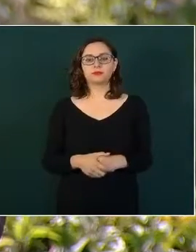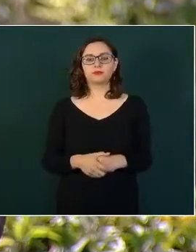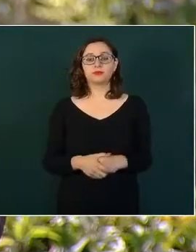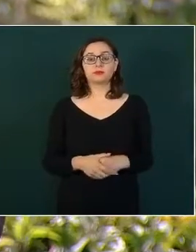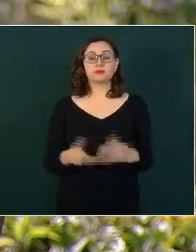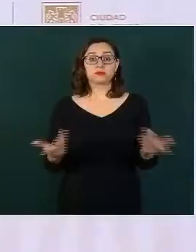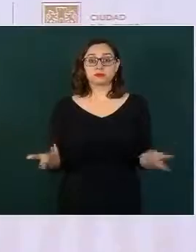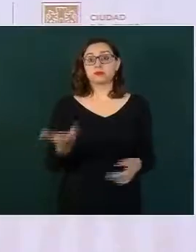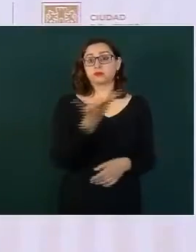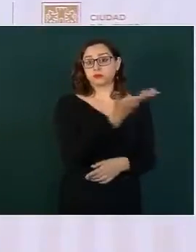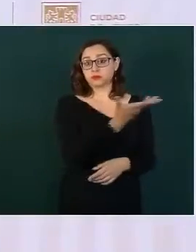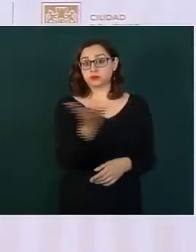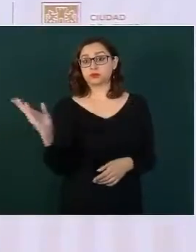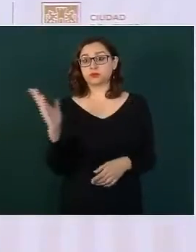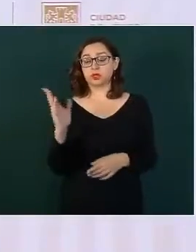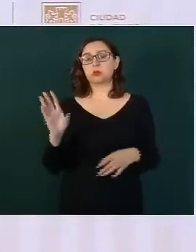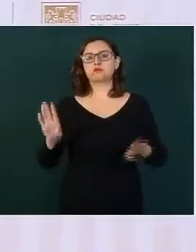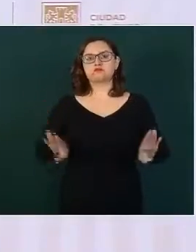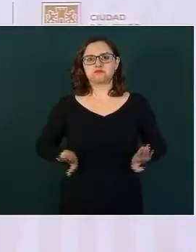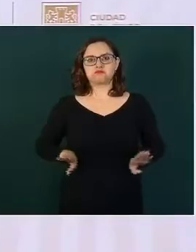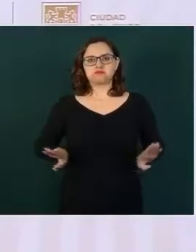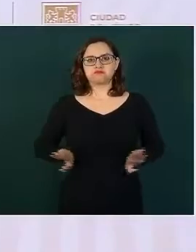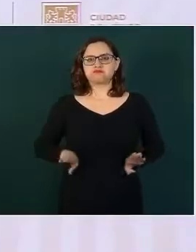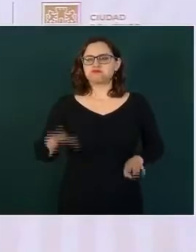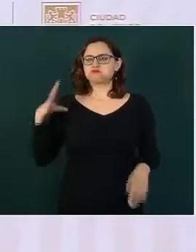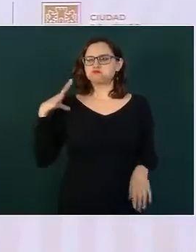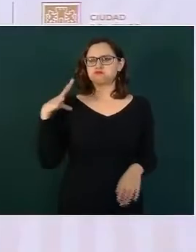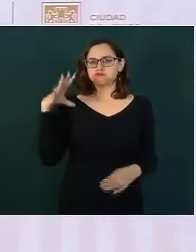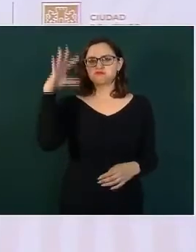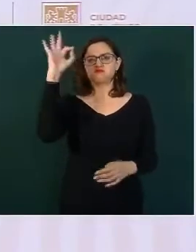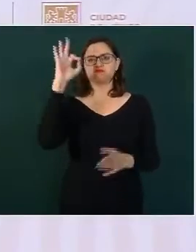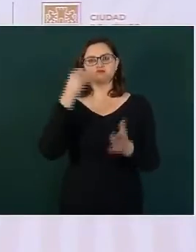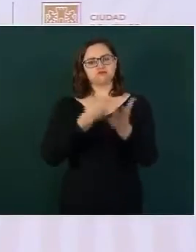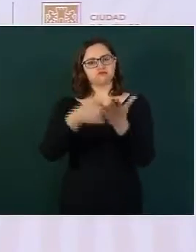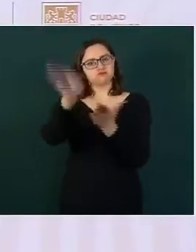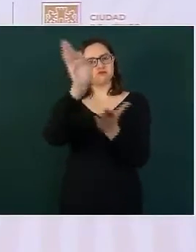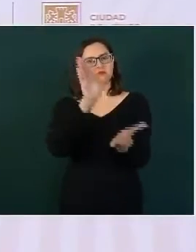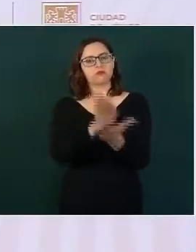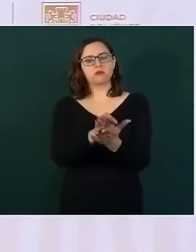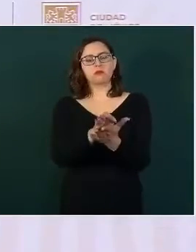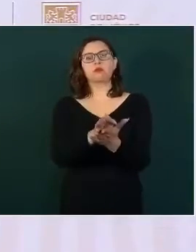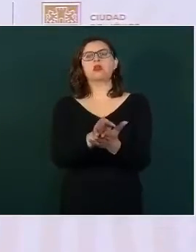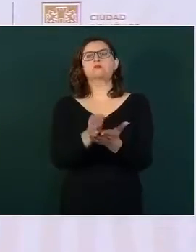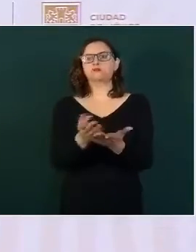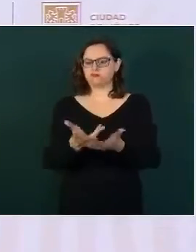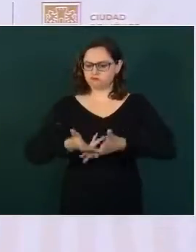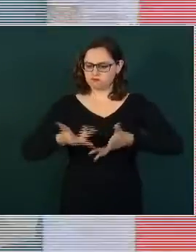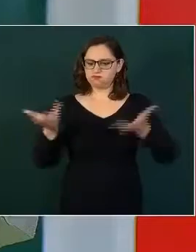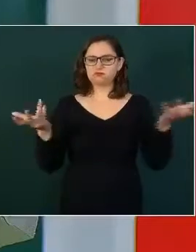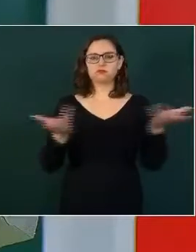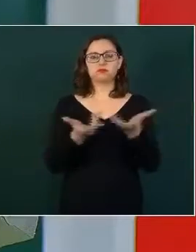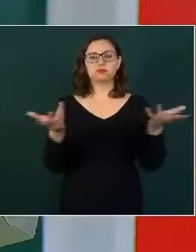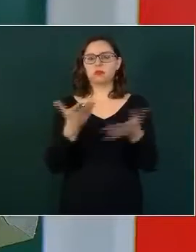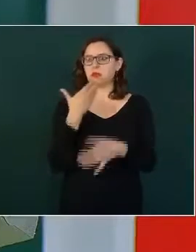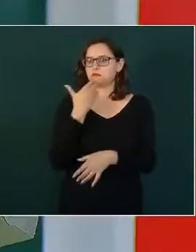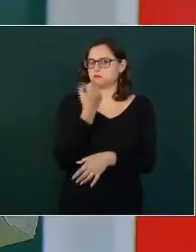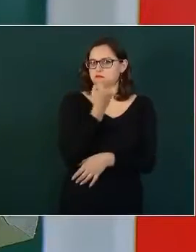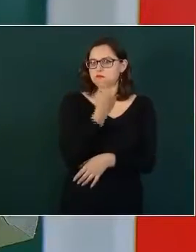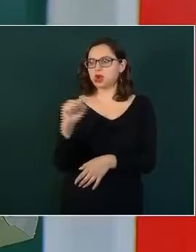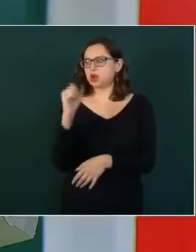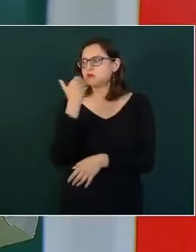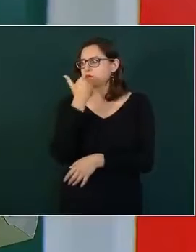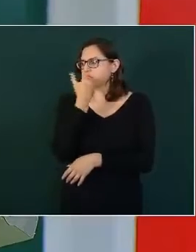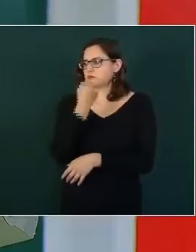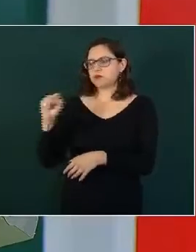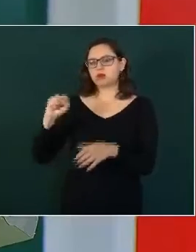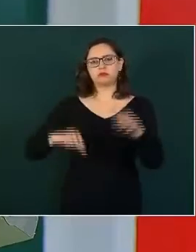que se ha distinguido por su amplia disposición, valor, entrega y desempeño sobresaliente en diversas